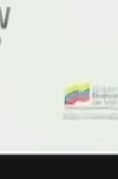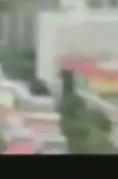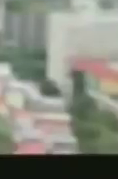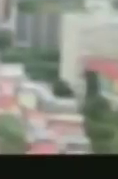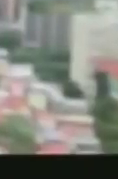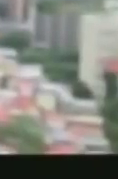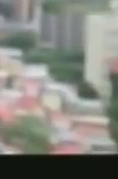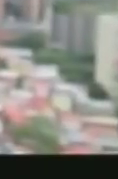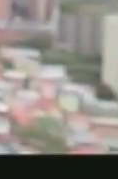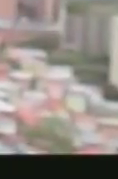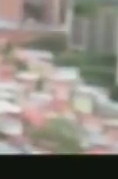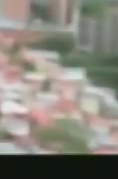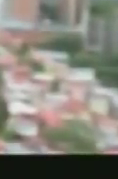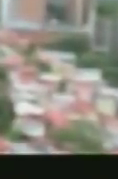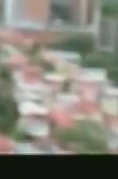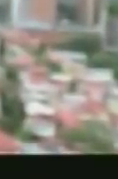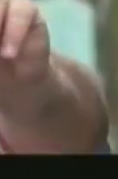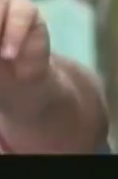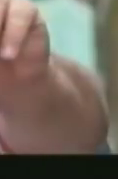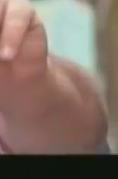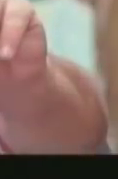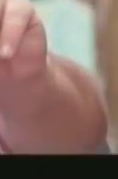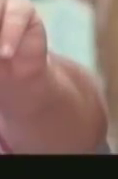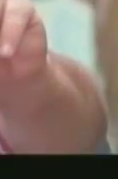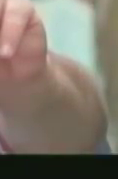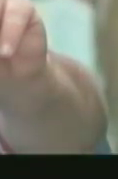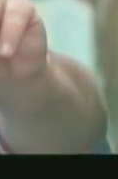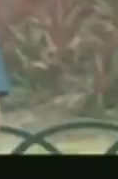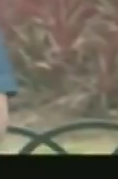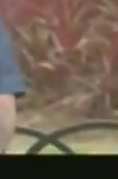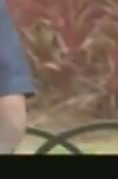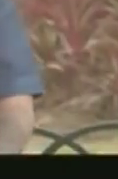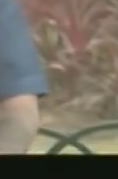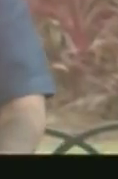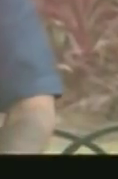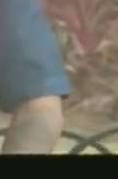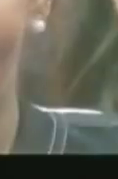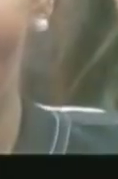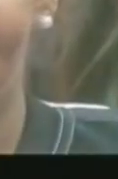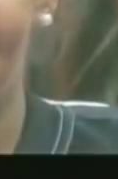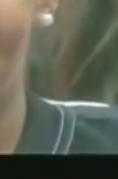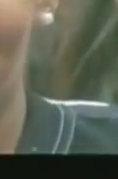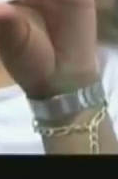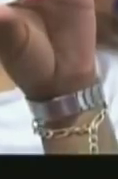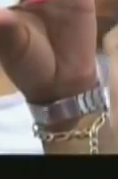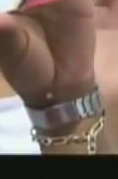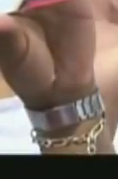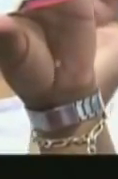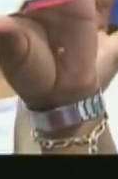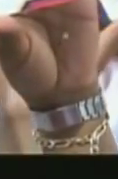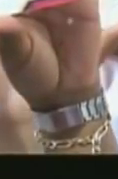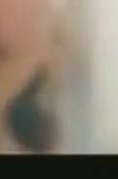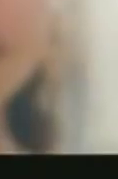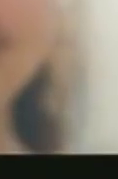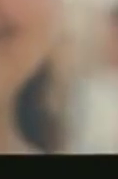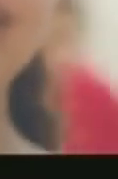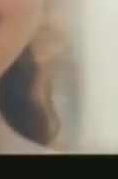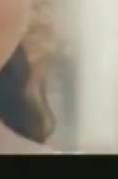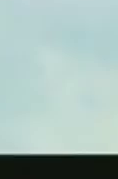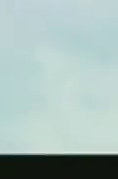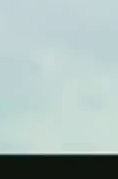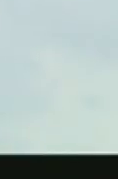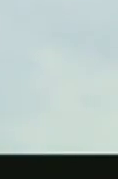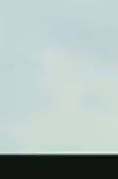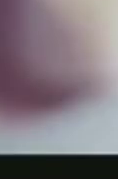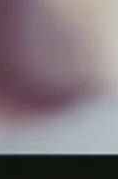móvil. Por esa razón, el carnet de la patria es el instrumento que permite equilibrar la distribución de la